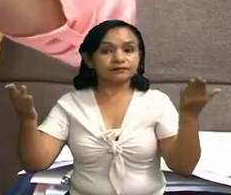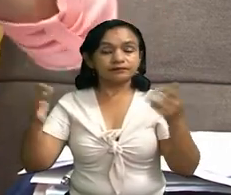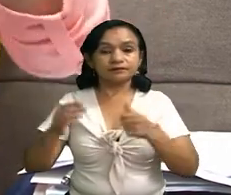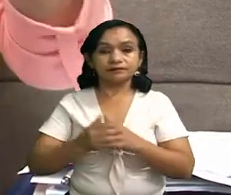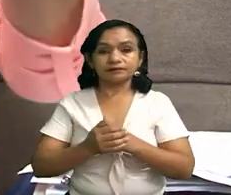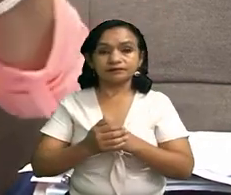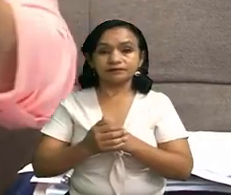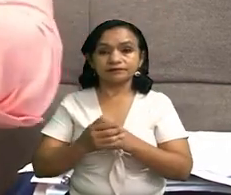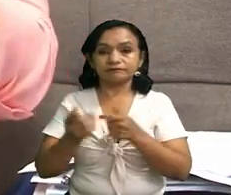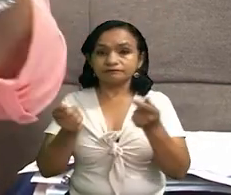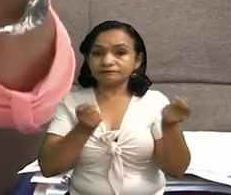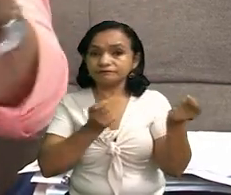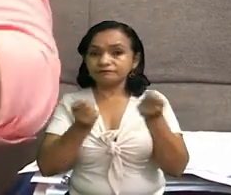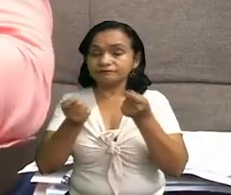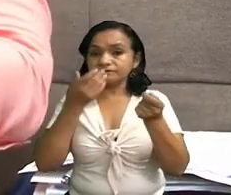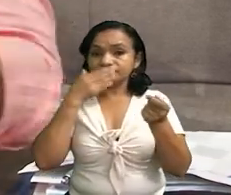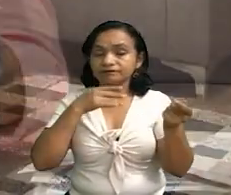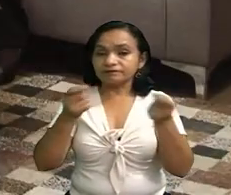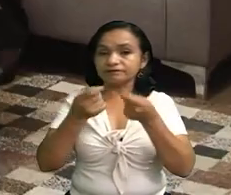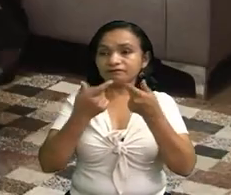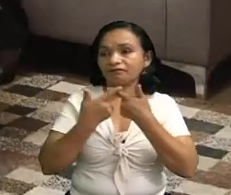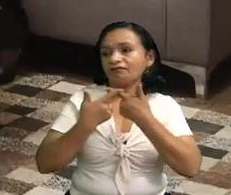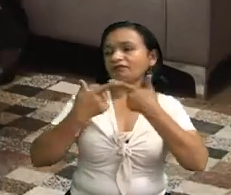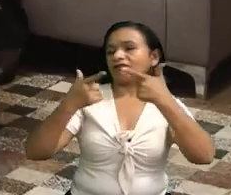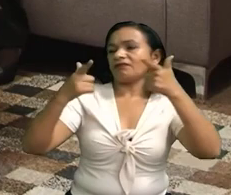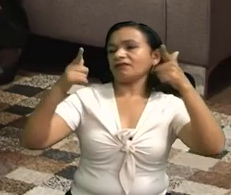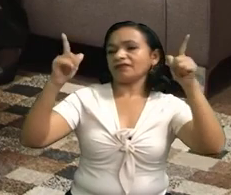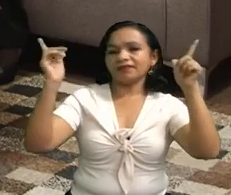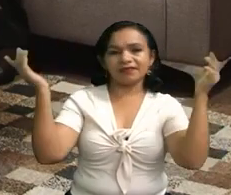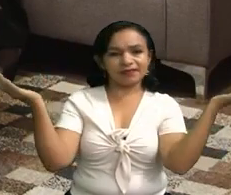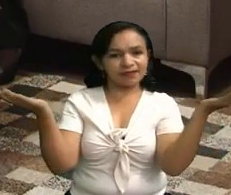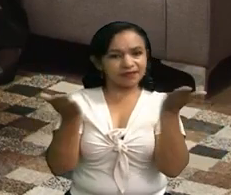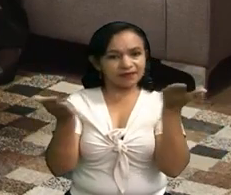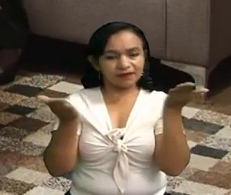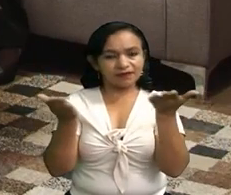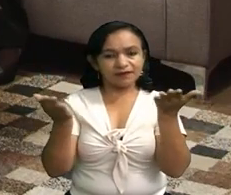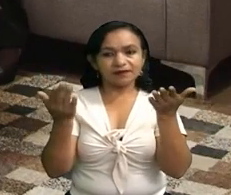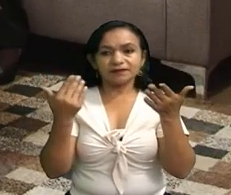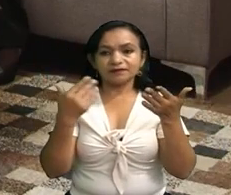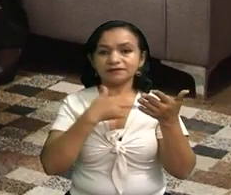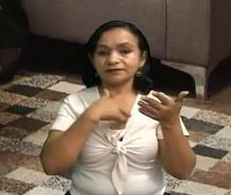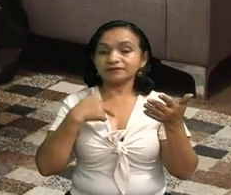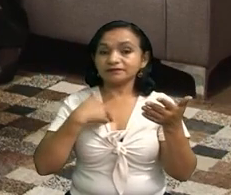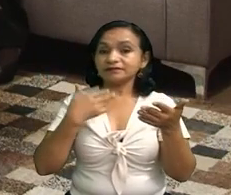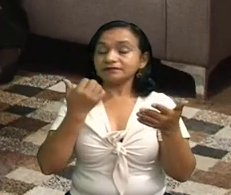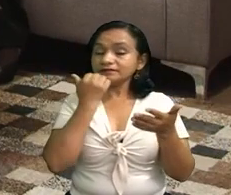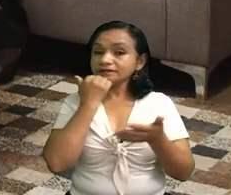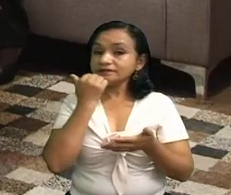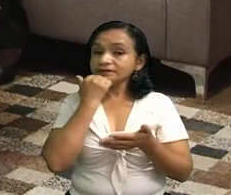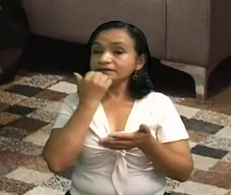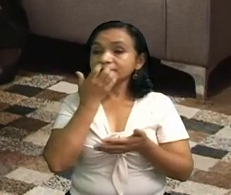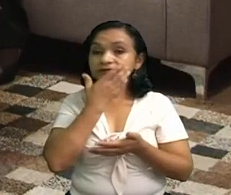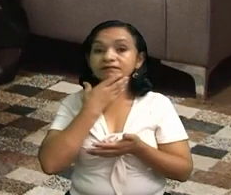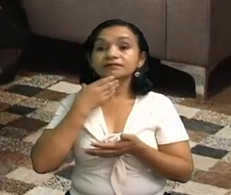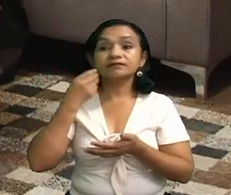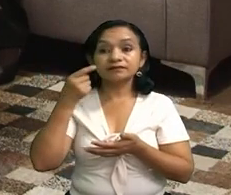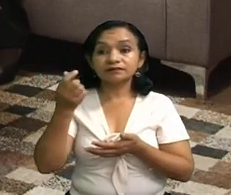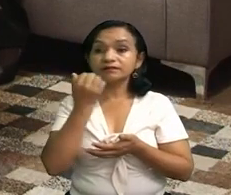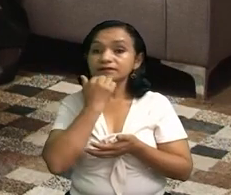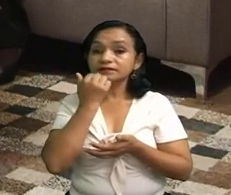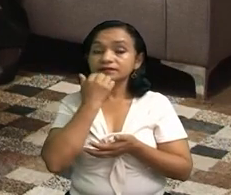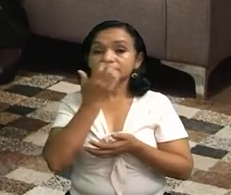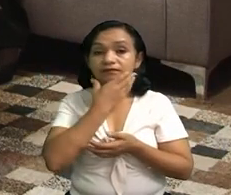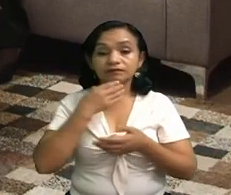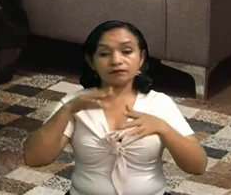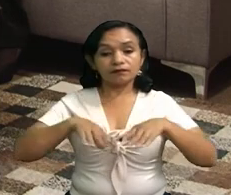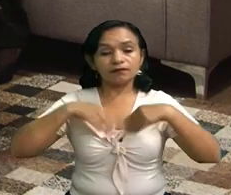esté manejando ese espacio, esa etapa, se maneja de manera equivocada. Y es cuando el joven debe de